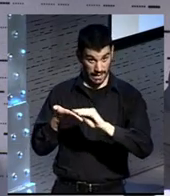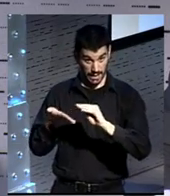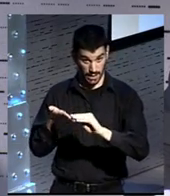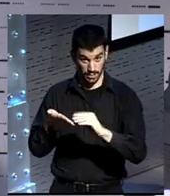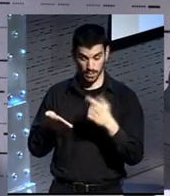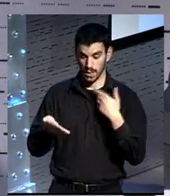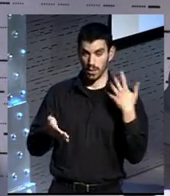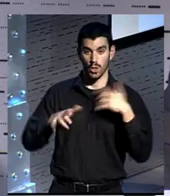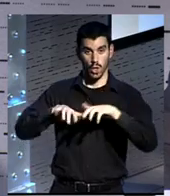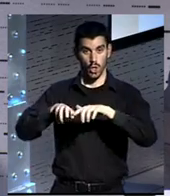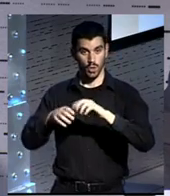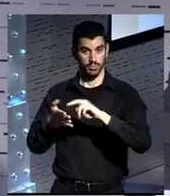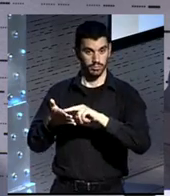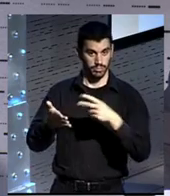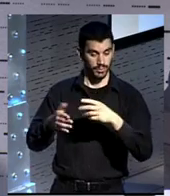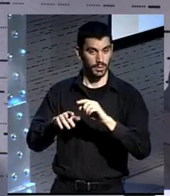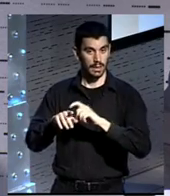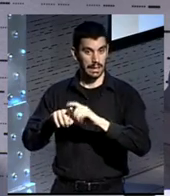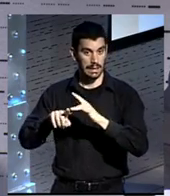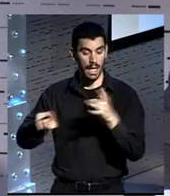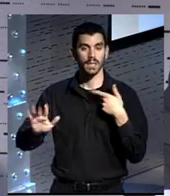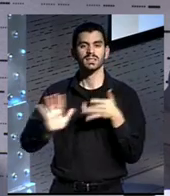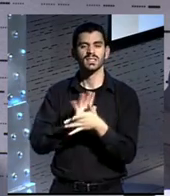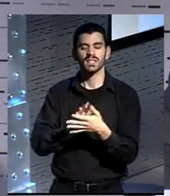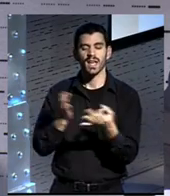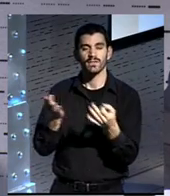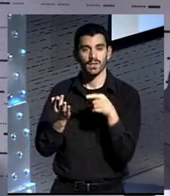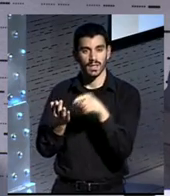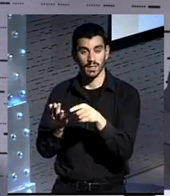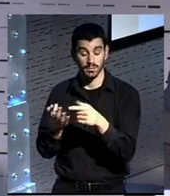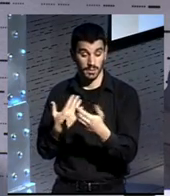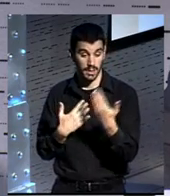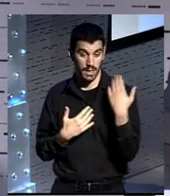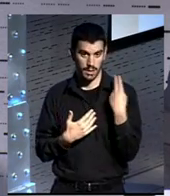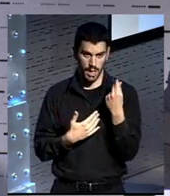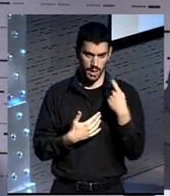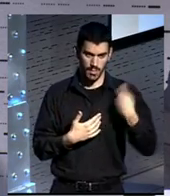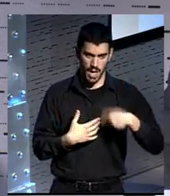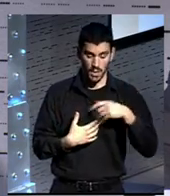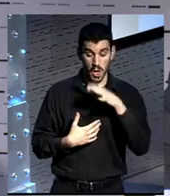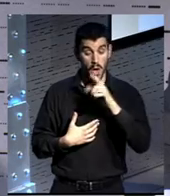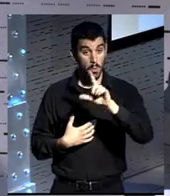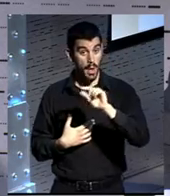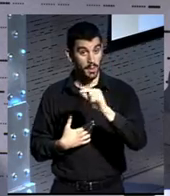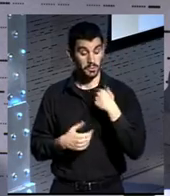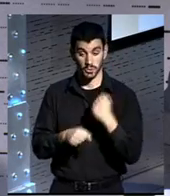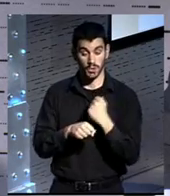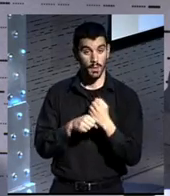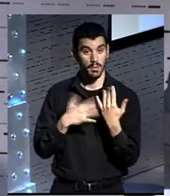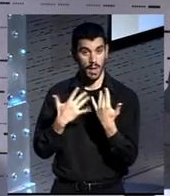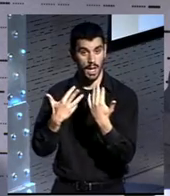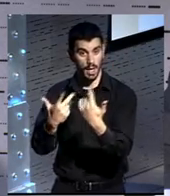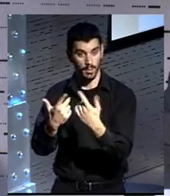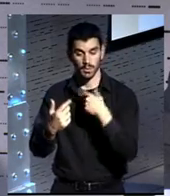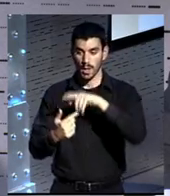de digitalizar procesos, servicios. Lo que vamos a hacer es, por menos dinero, poder hacer lo mismo o más, disminuir los tiempos de atención